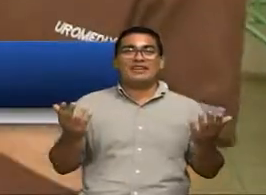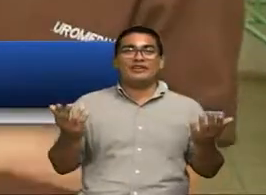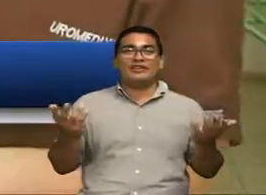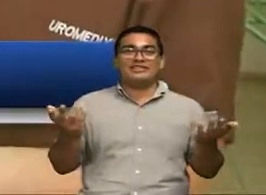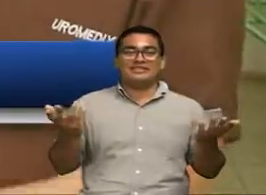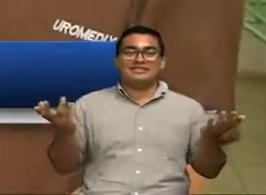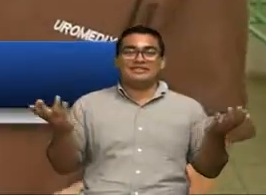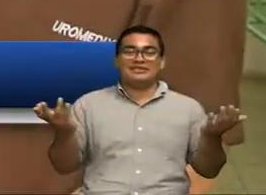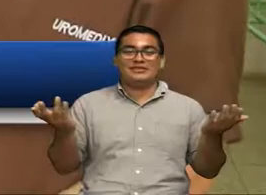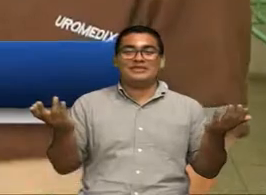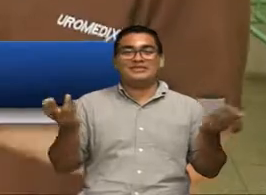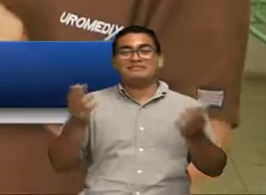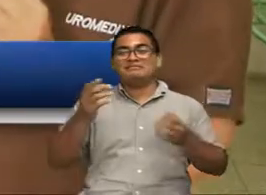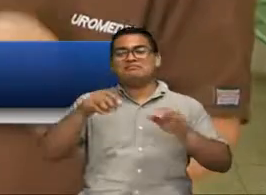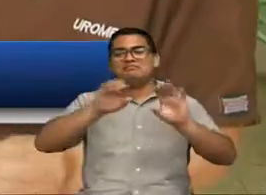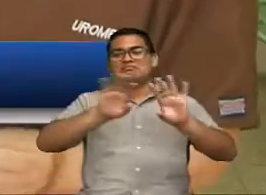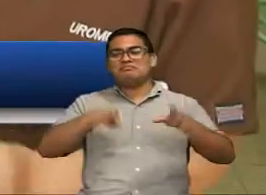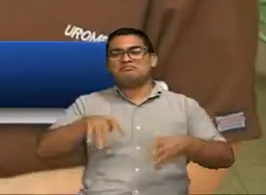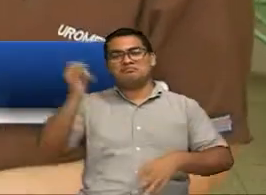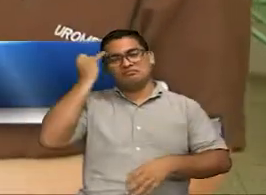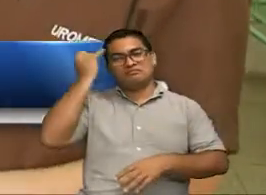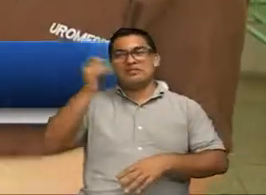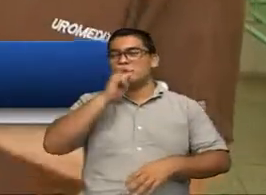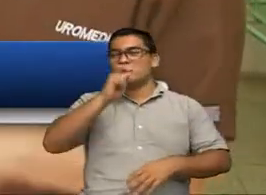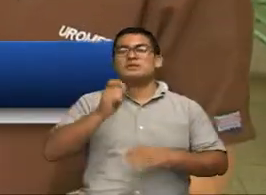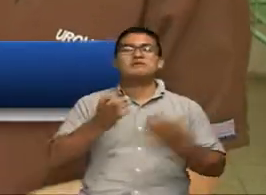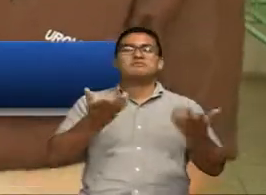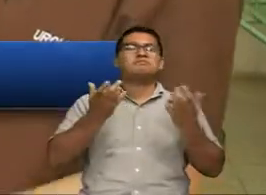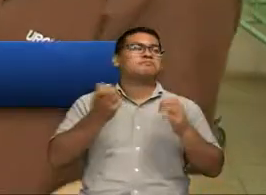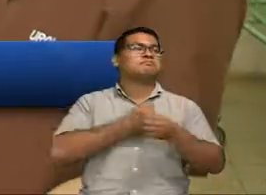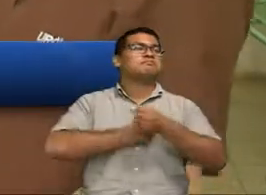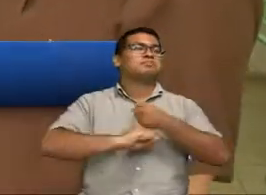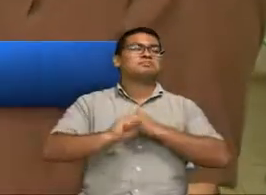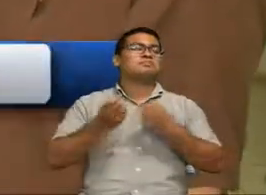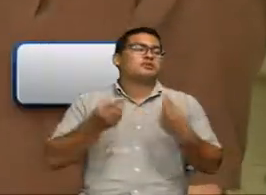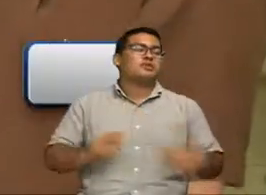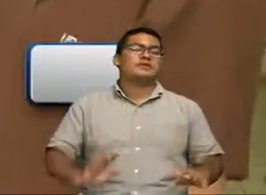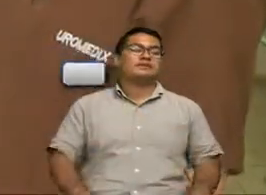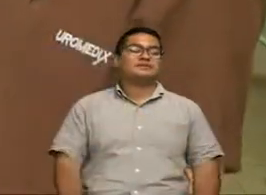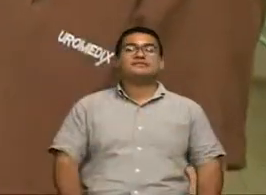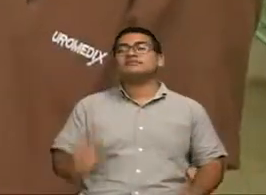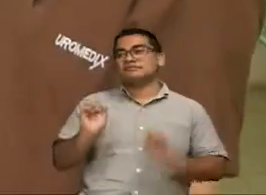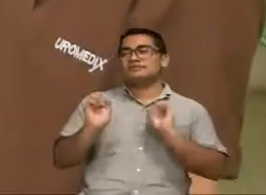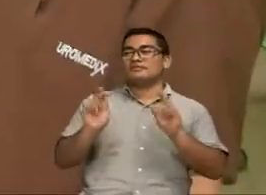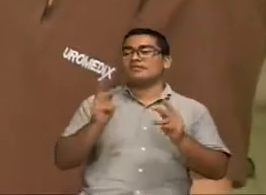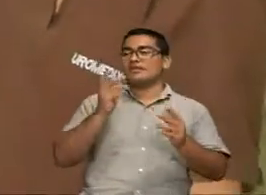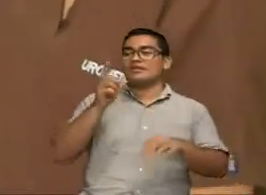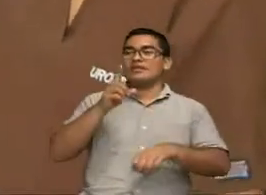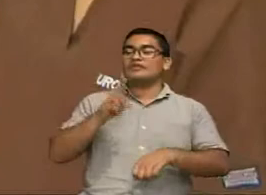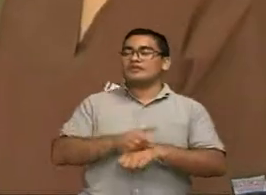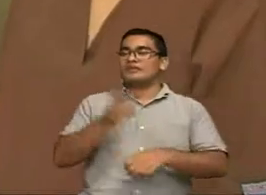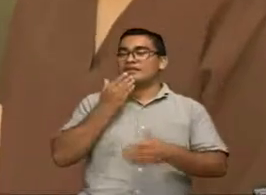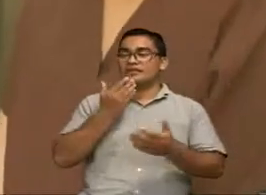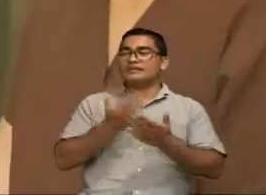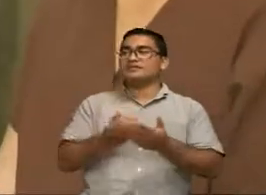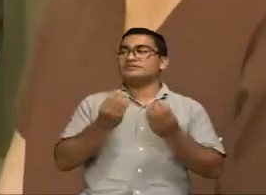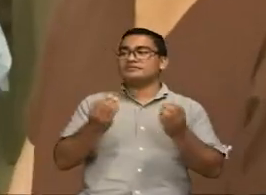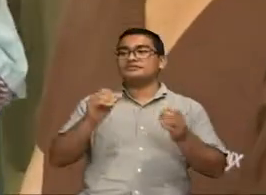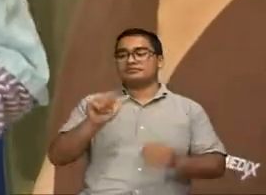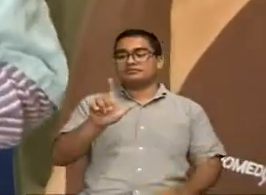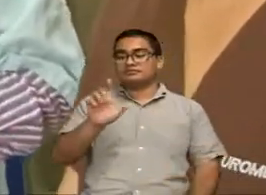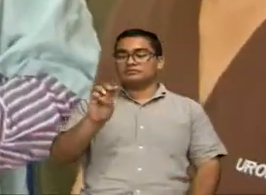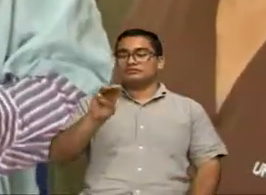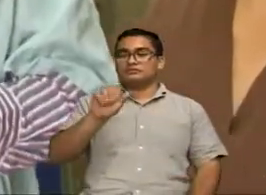ella misma improvisa, ella así se siente bien y así lo hace. Ok, doctora, le agradecemos. Es la doctora